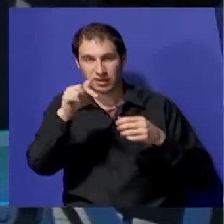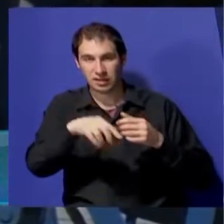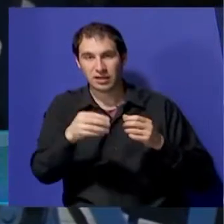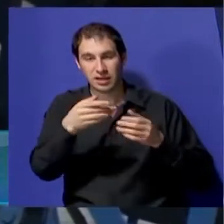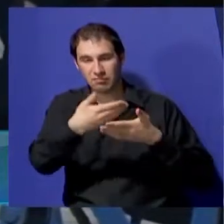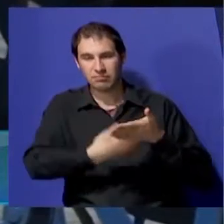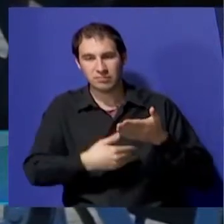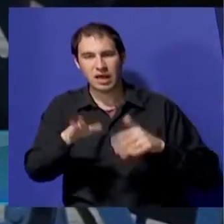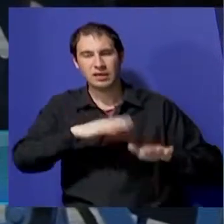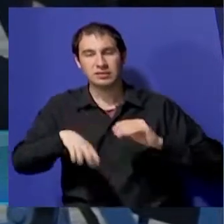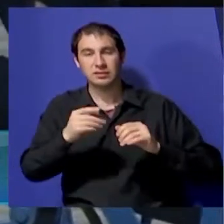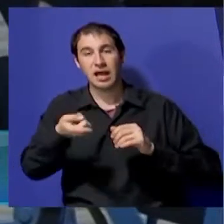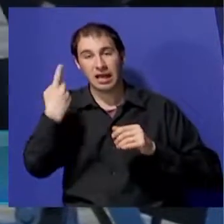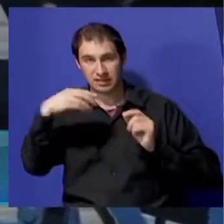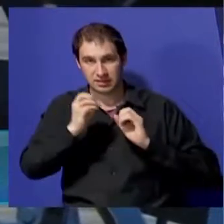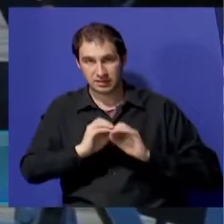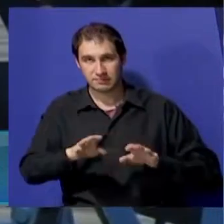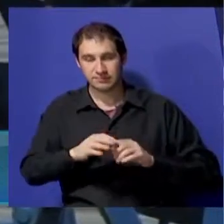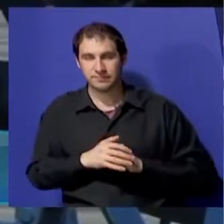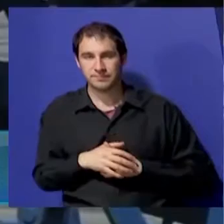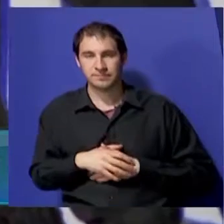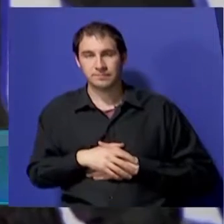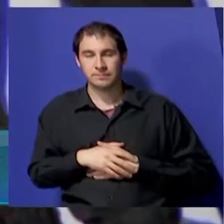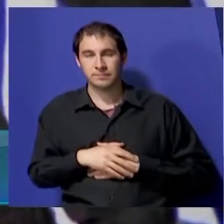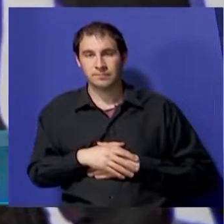el estudio en el derrame anterior.